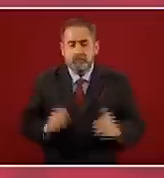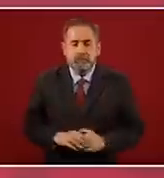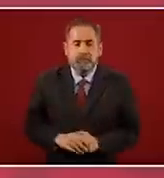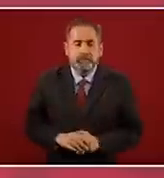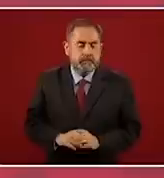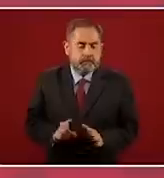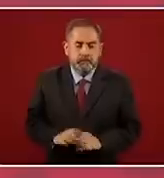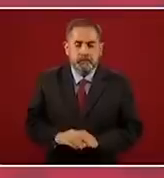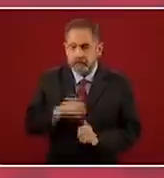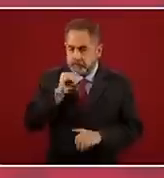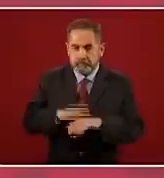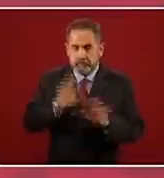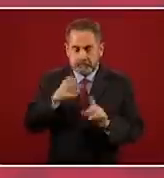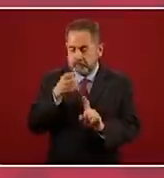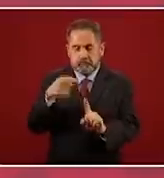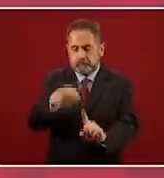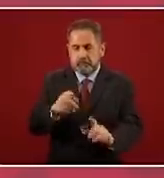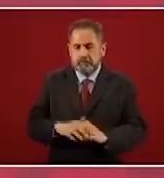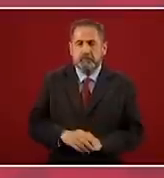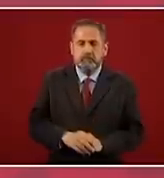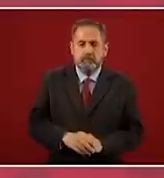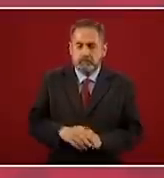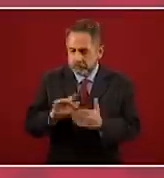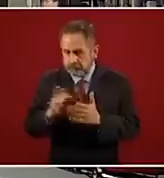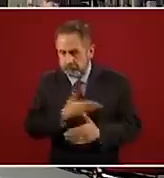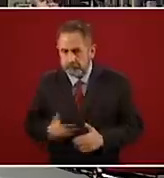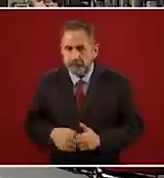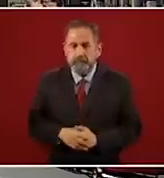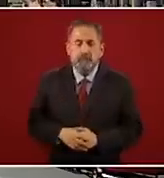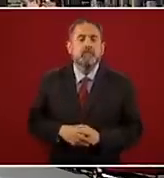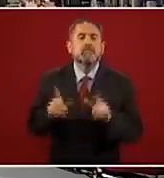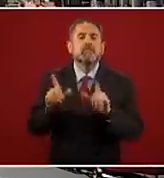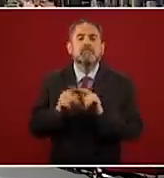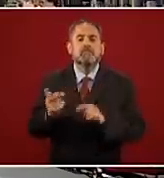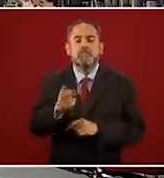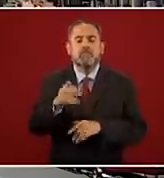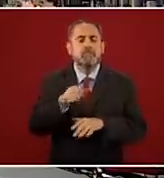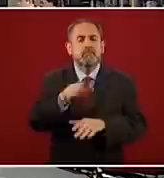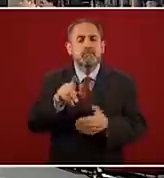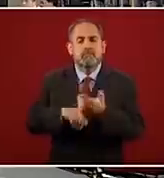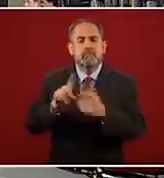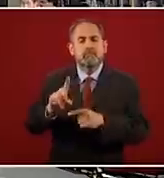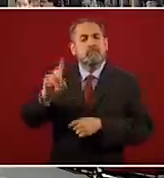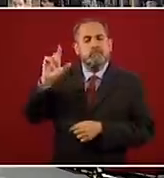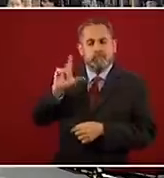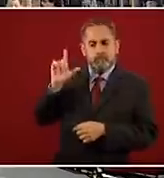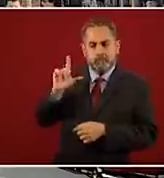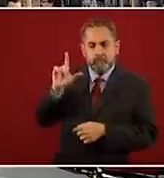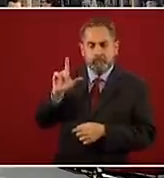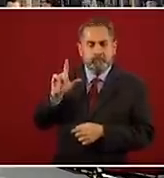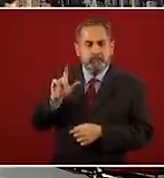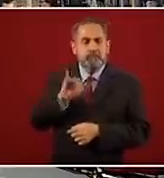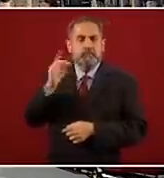¿Sí? Nada más es eso. Gracias, presidente. Brevemente, nada más, es un asunto que quedó desde el lunes, que me iba a dar la